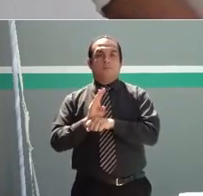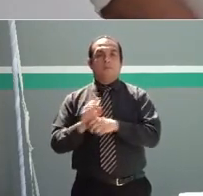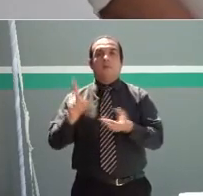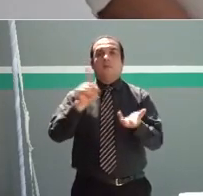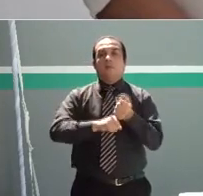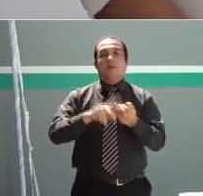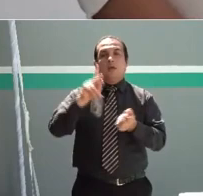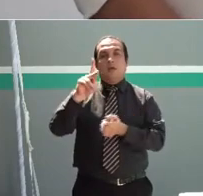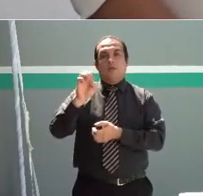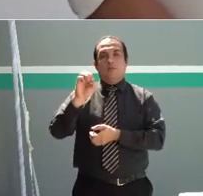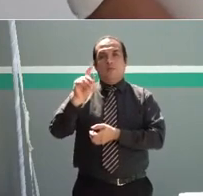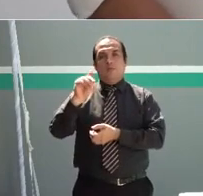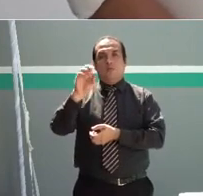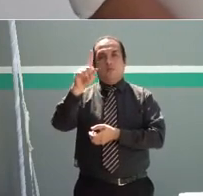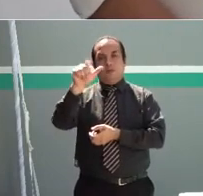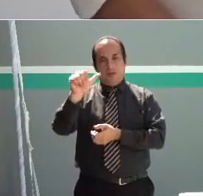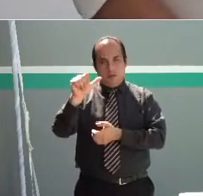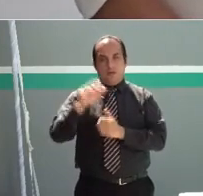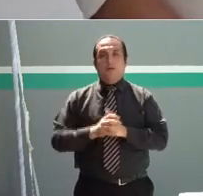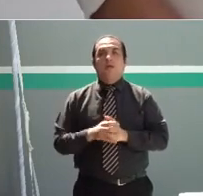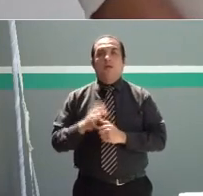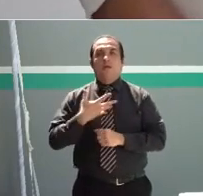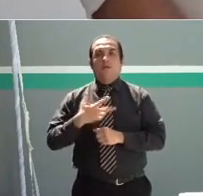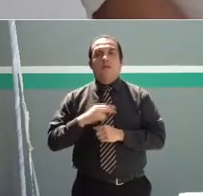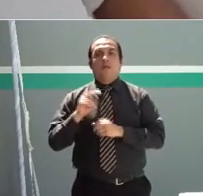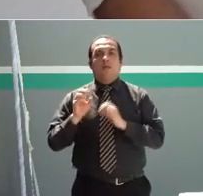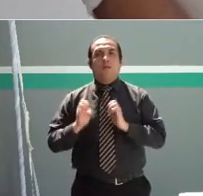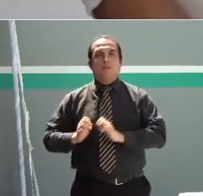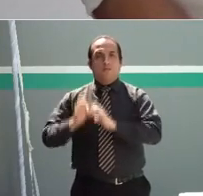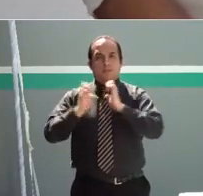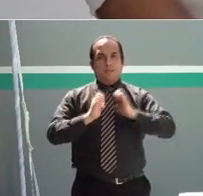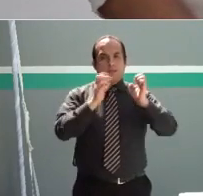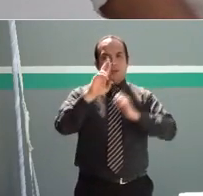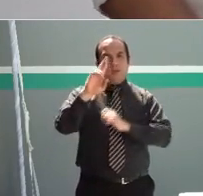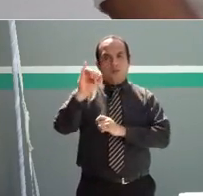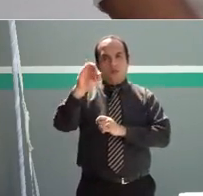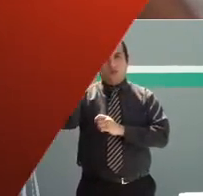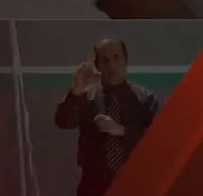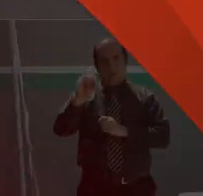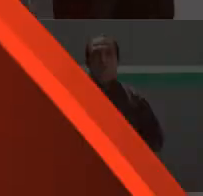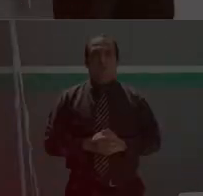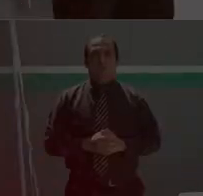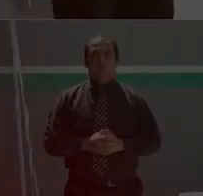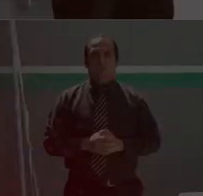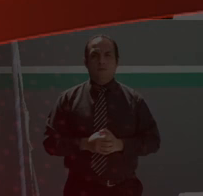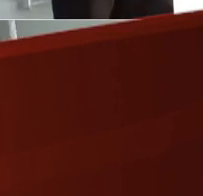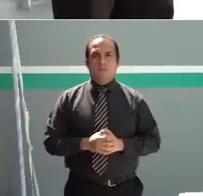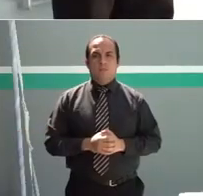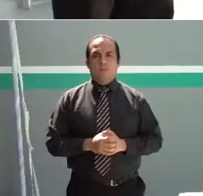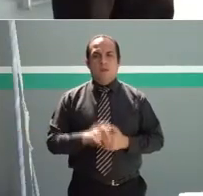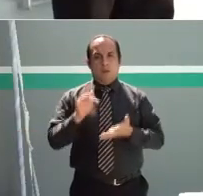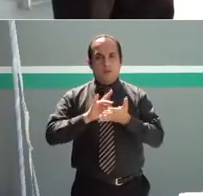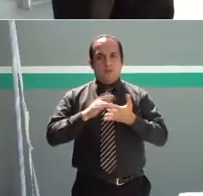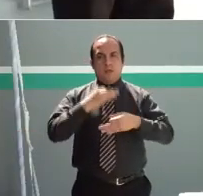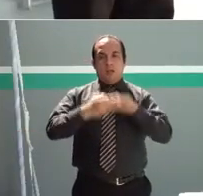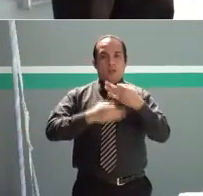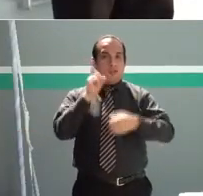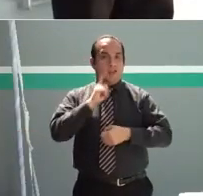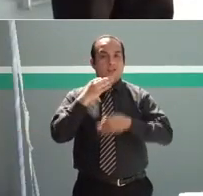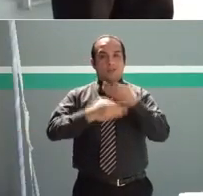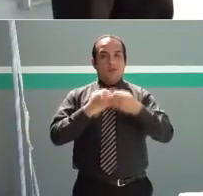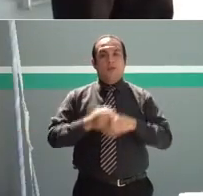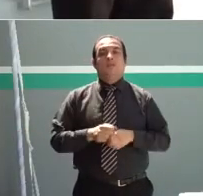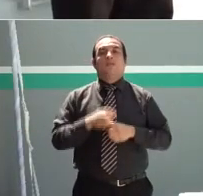es… en la unidad del Rosario, que es la unidad, como ustedes saben, más grande de América Latina. Muchas gracias a todas y todos. Y